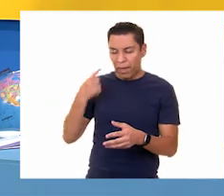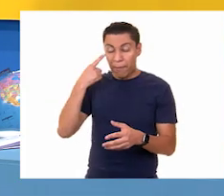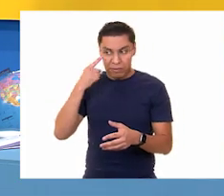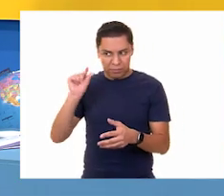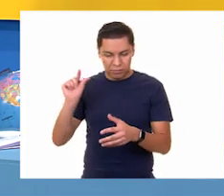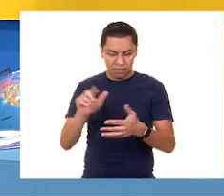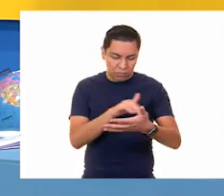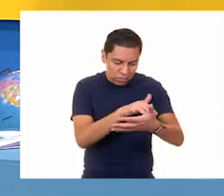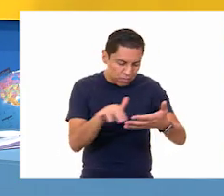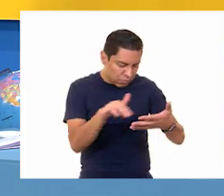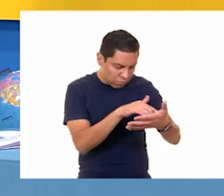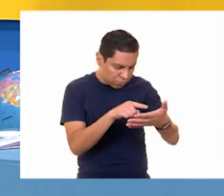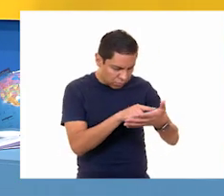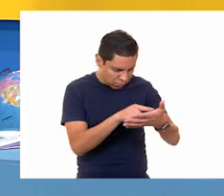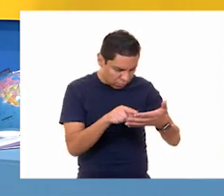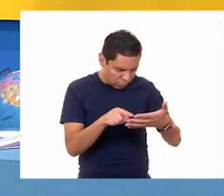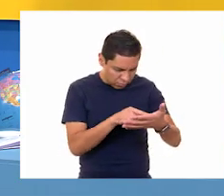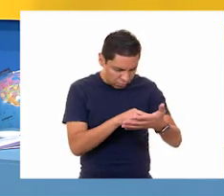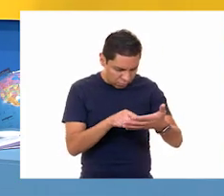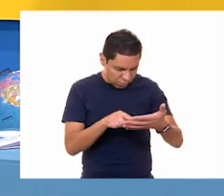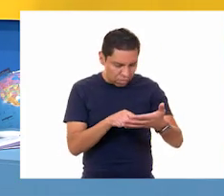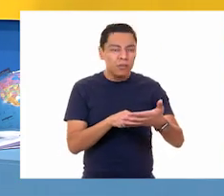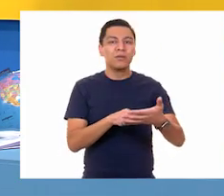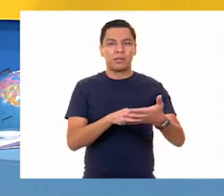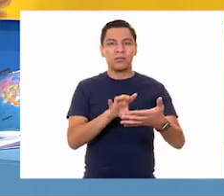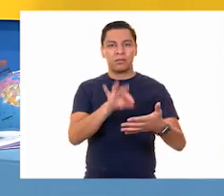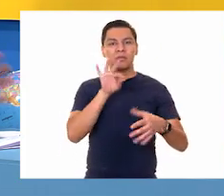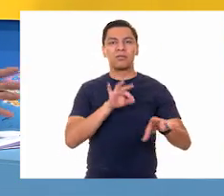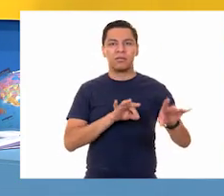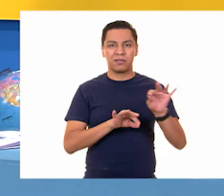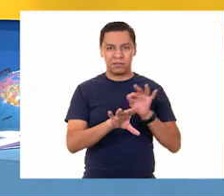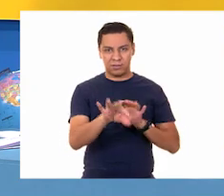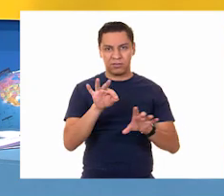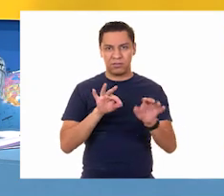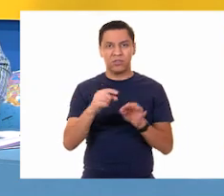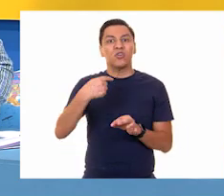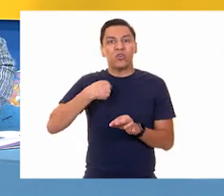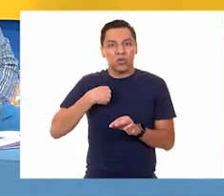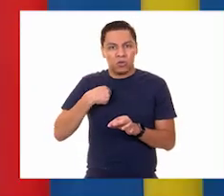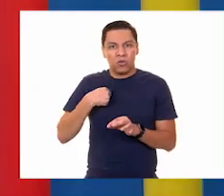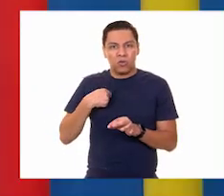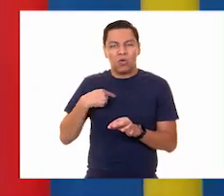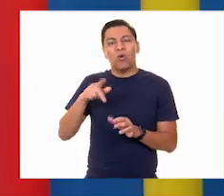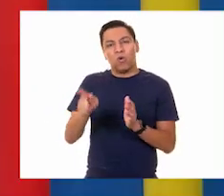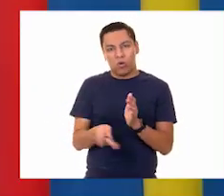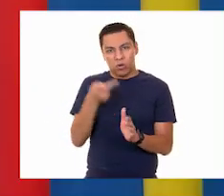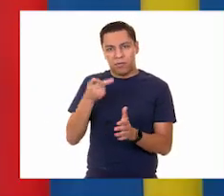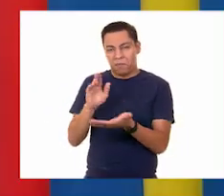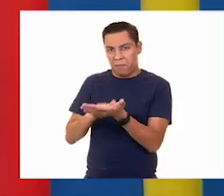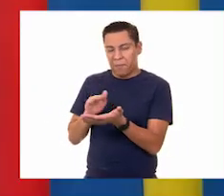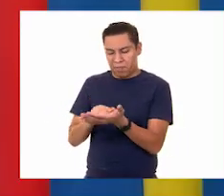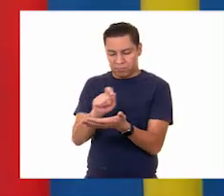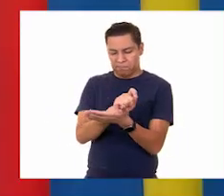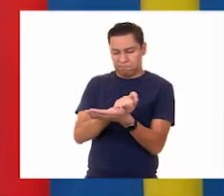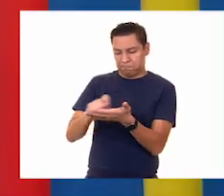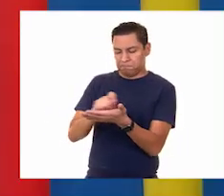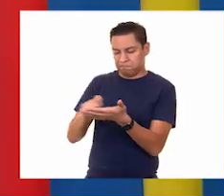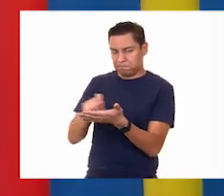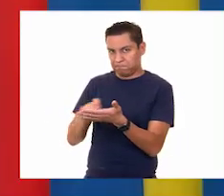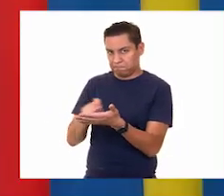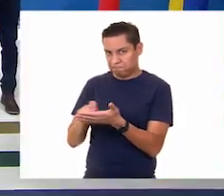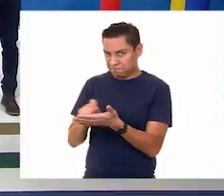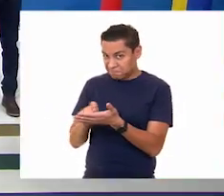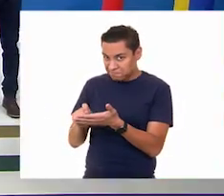podemos tomar en cuenta para comprenderlo mejor o escribir uno parecido. A ver, ¿cómo? ¿Abuelo de